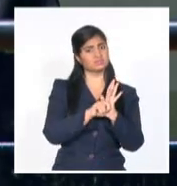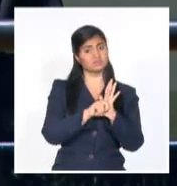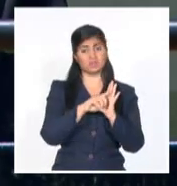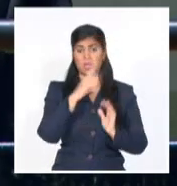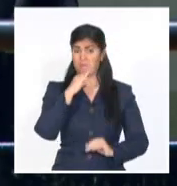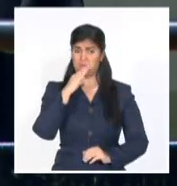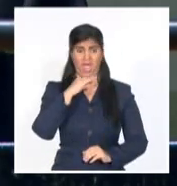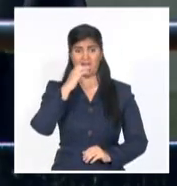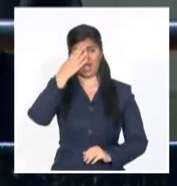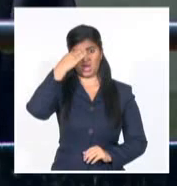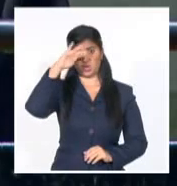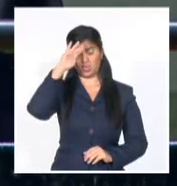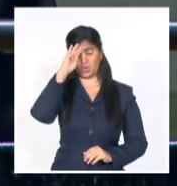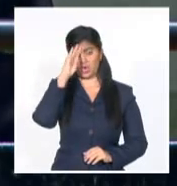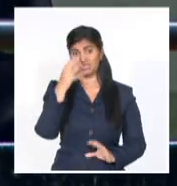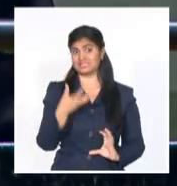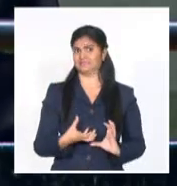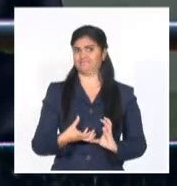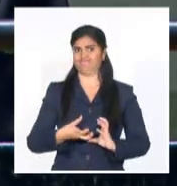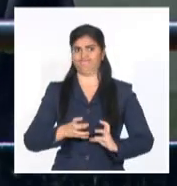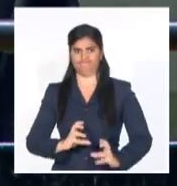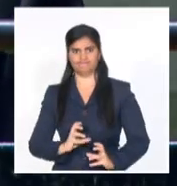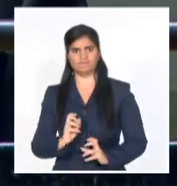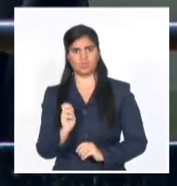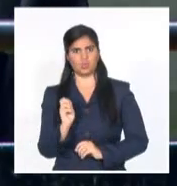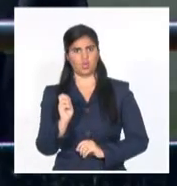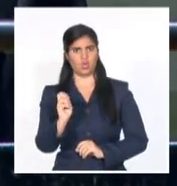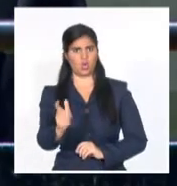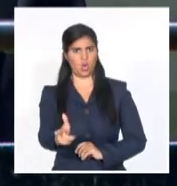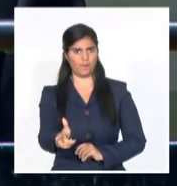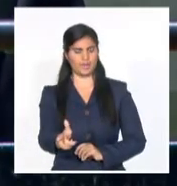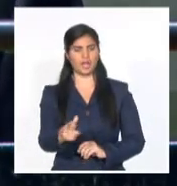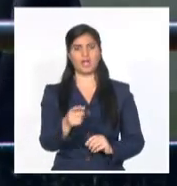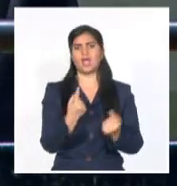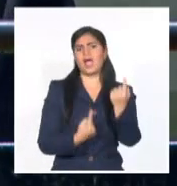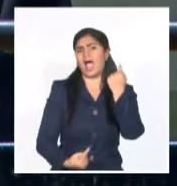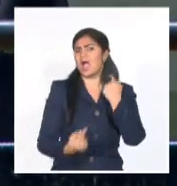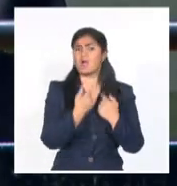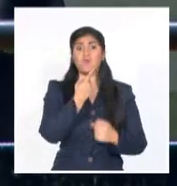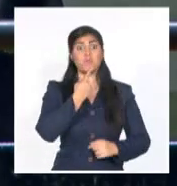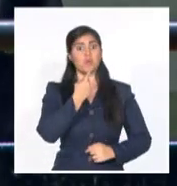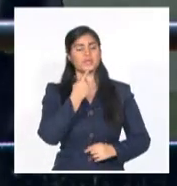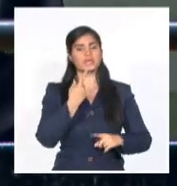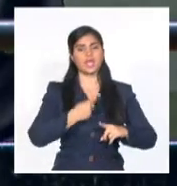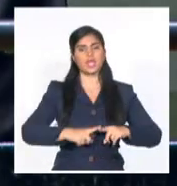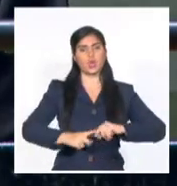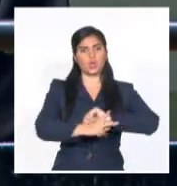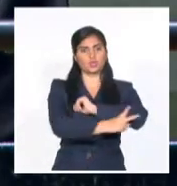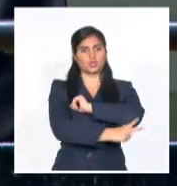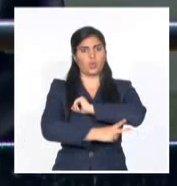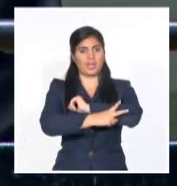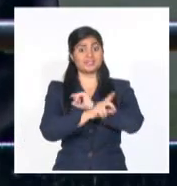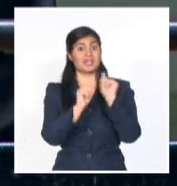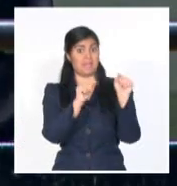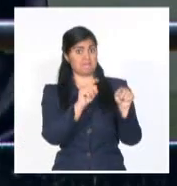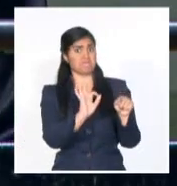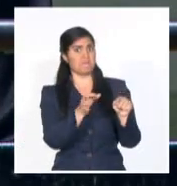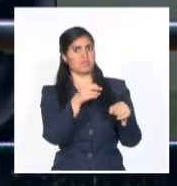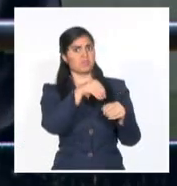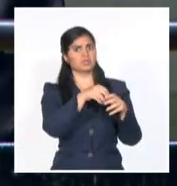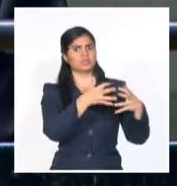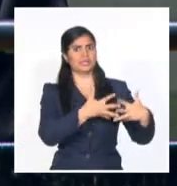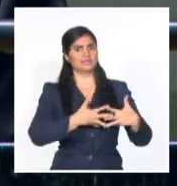puede adquirir por vía comercial productos agrícolas en los Estados Unidos, pero sujeta